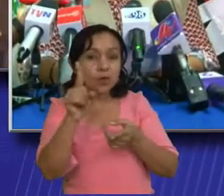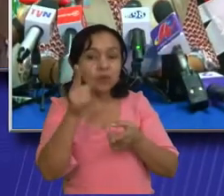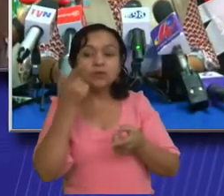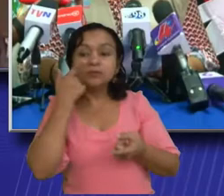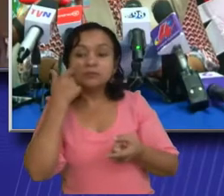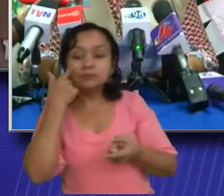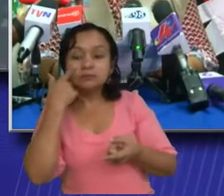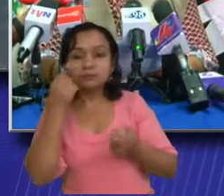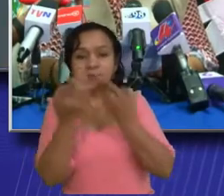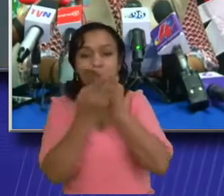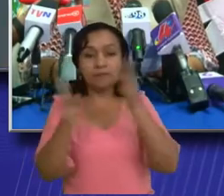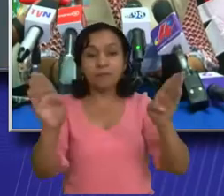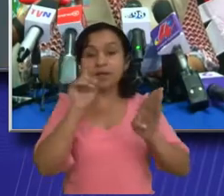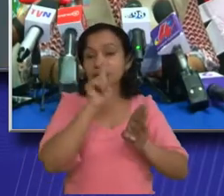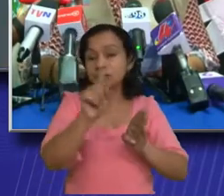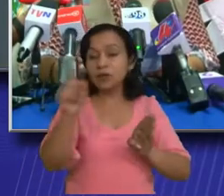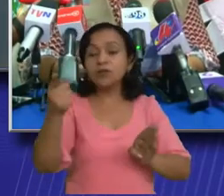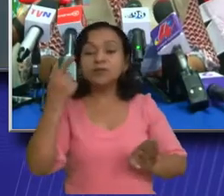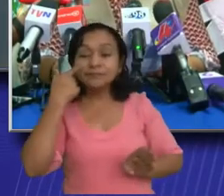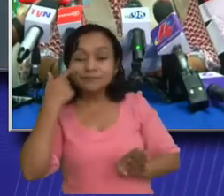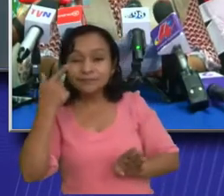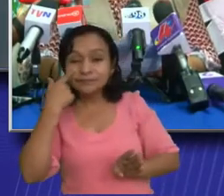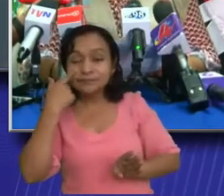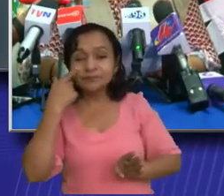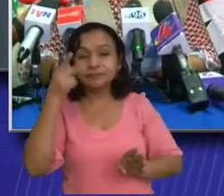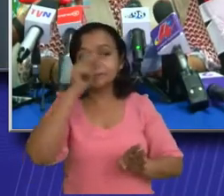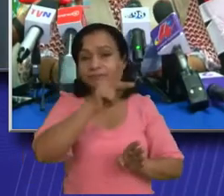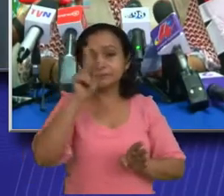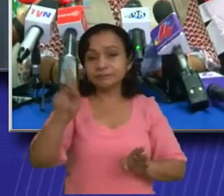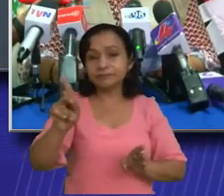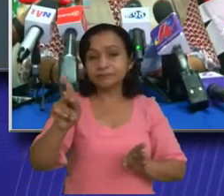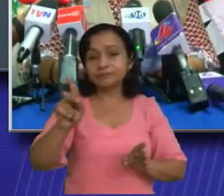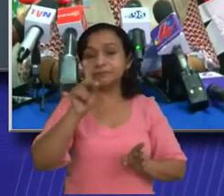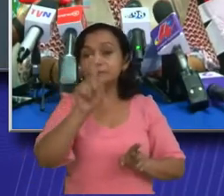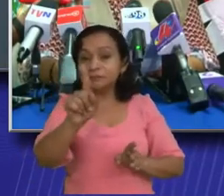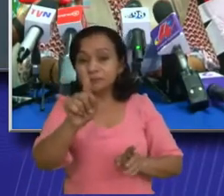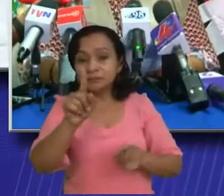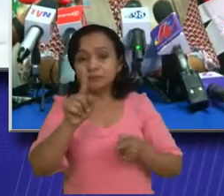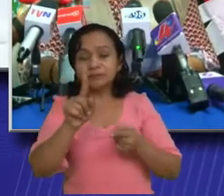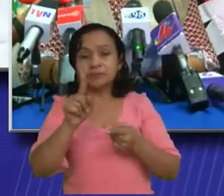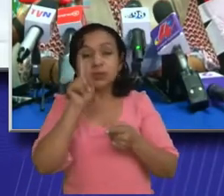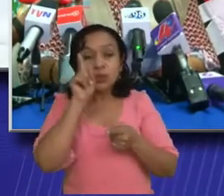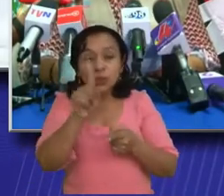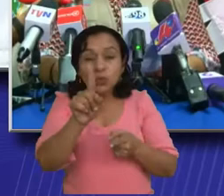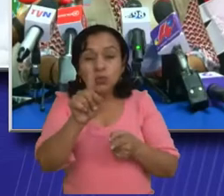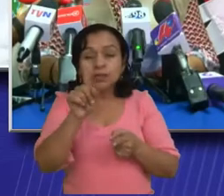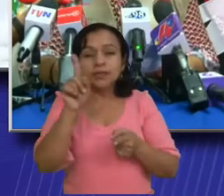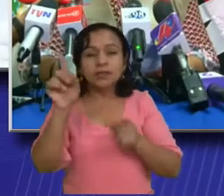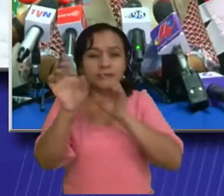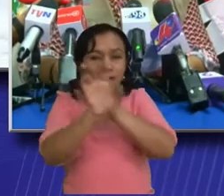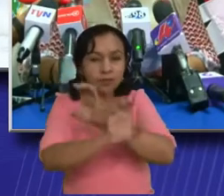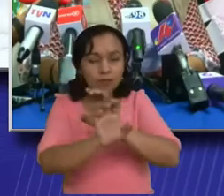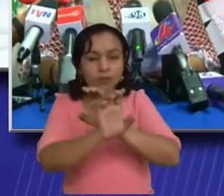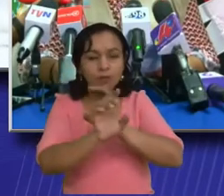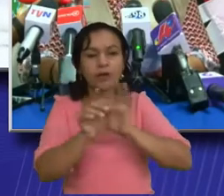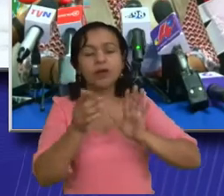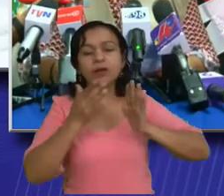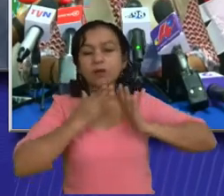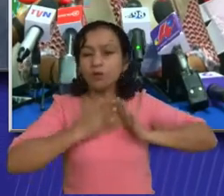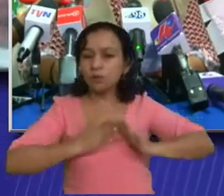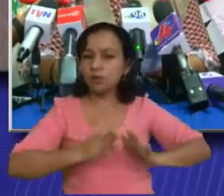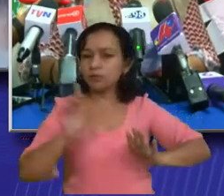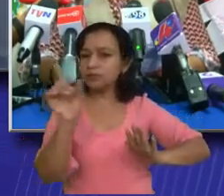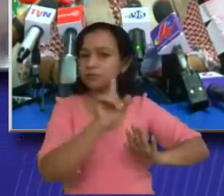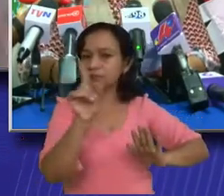sospechoso, Brasil con 11 casos sospechosos, Paraguay con un caso sospechoso. El caso sospechoso de Ecuador ya fue